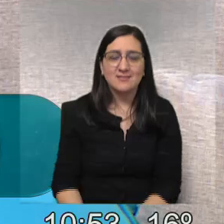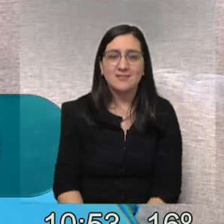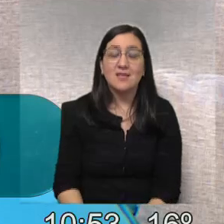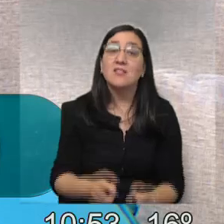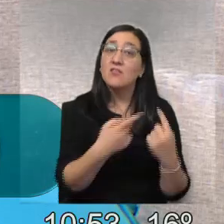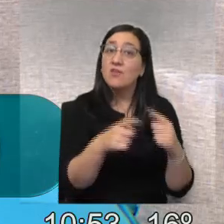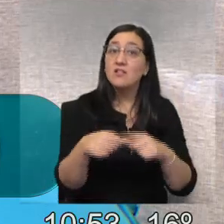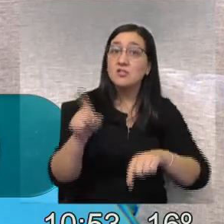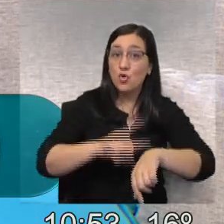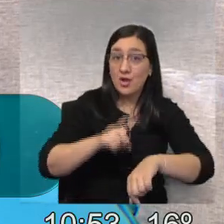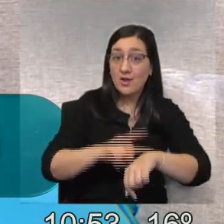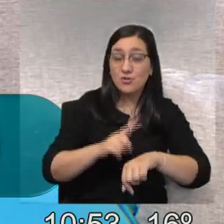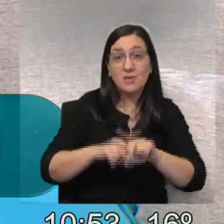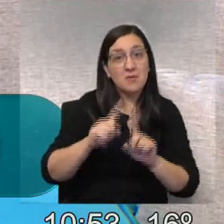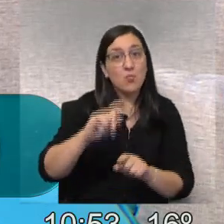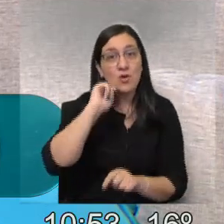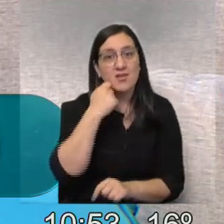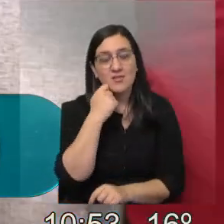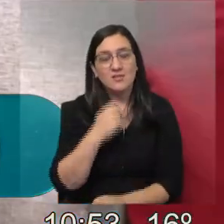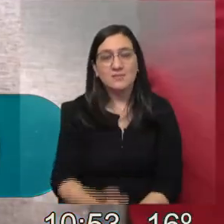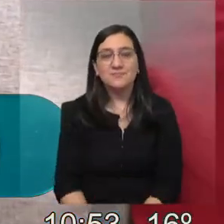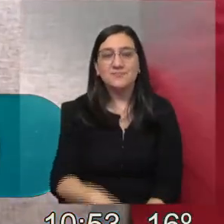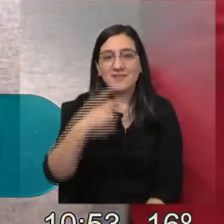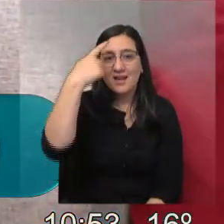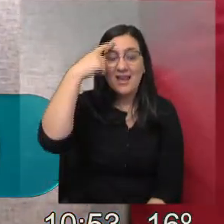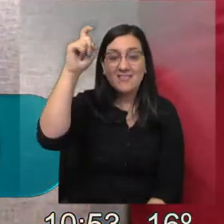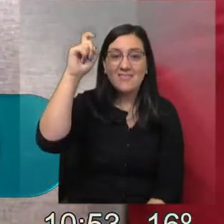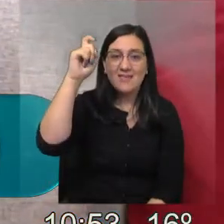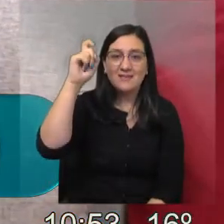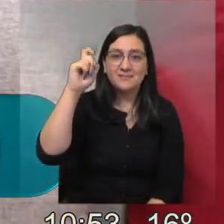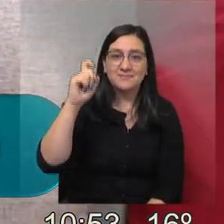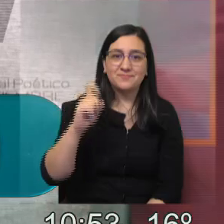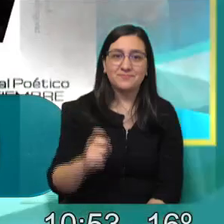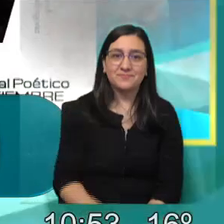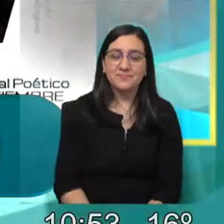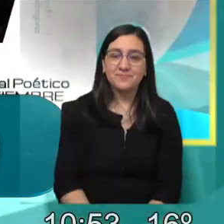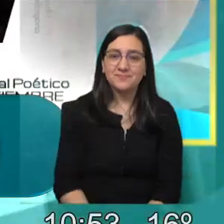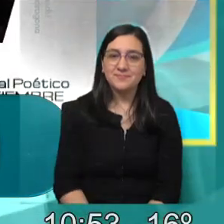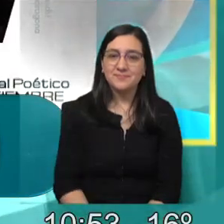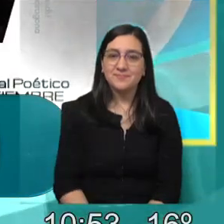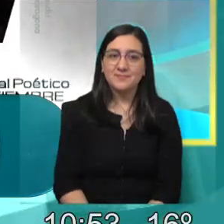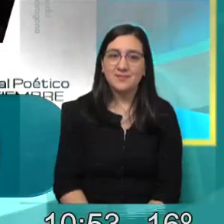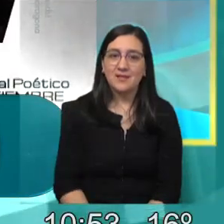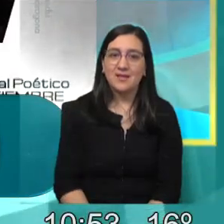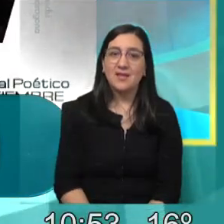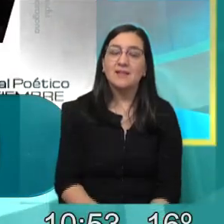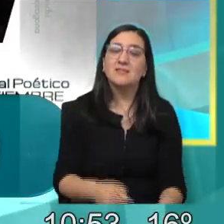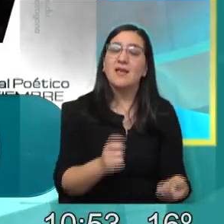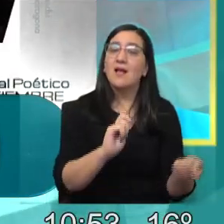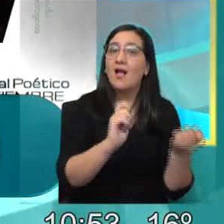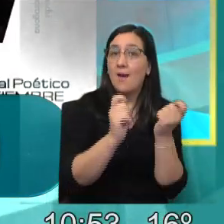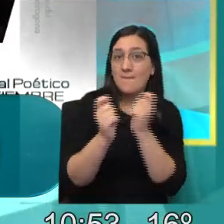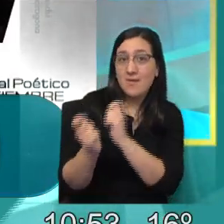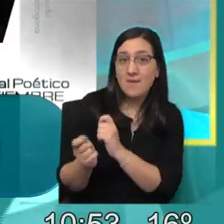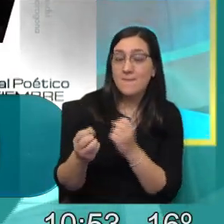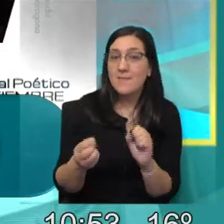horarios. Está muy bien, muy lindo organizado. Sí, bueno, la idea justamente es un poco que sea itinerante